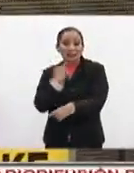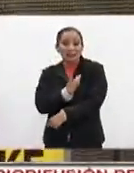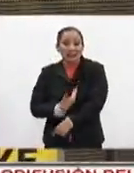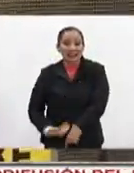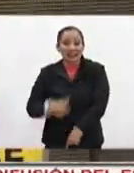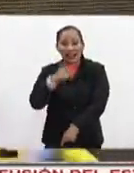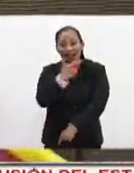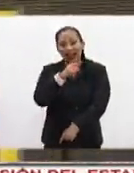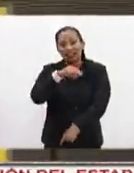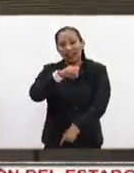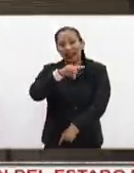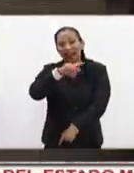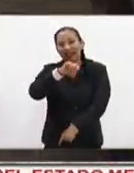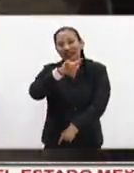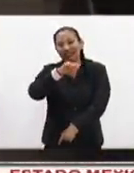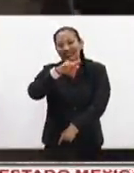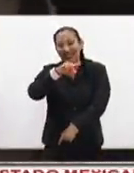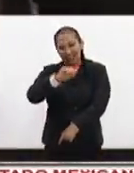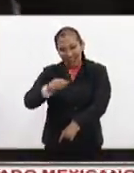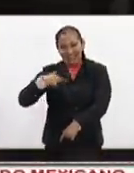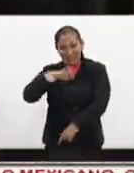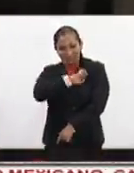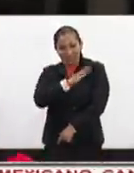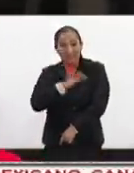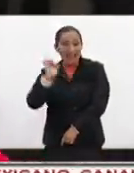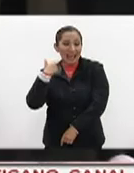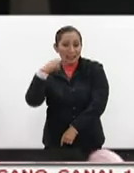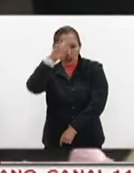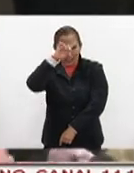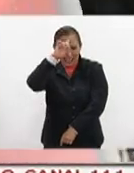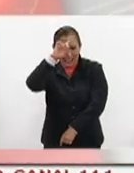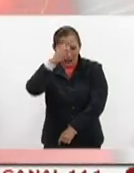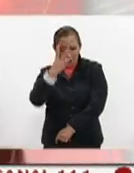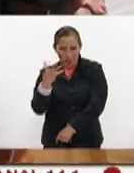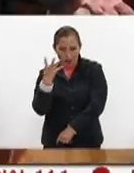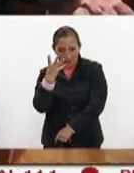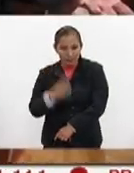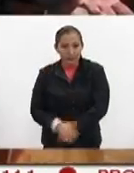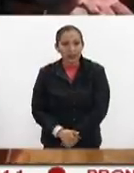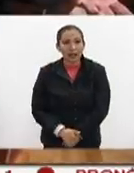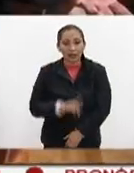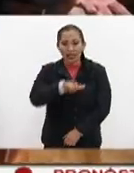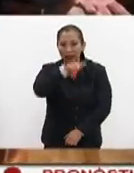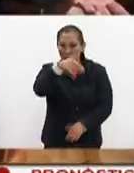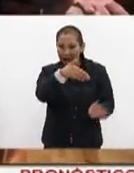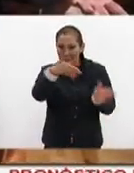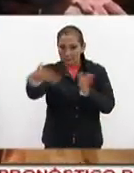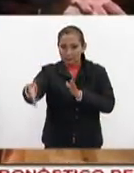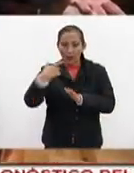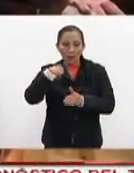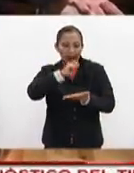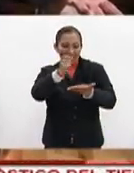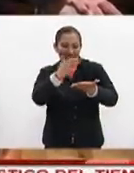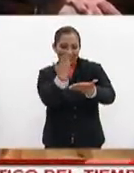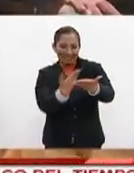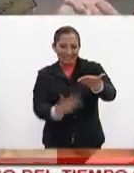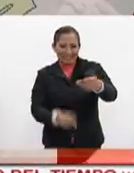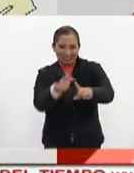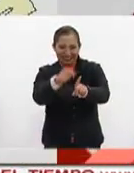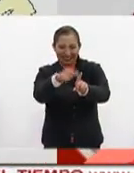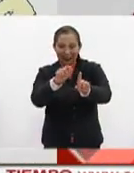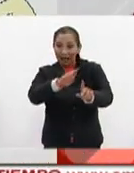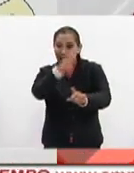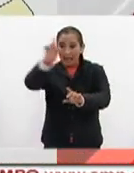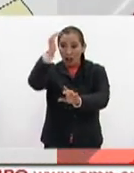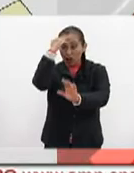expresidente de la Generalitat, Carles Puigdemont, y a 4 exconsejeros. Más adelante, el caricaturista Helio Flores recibe